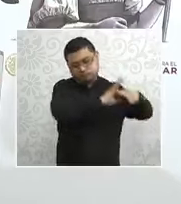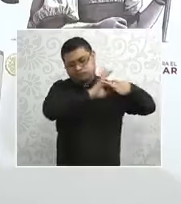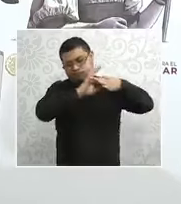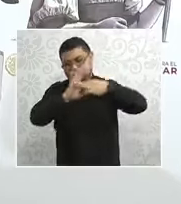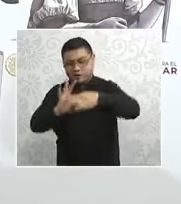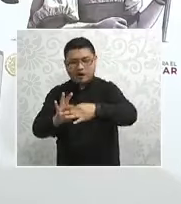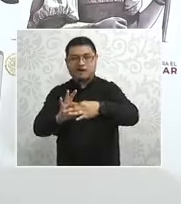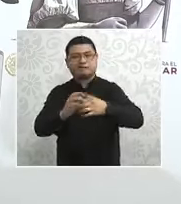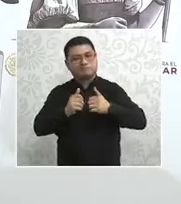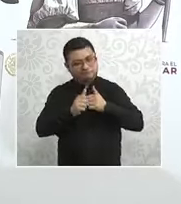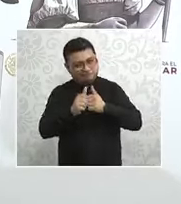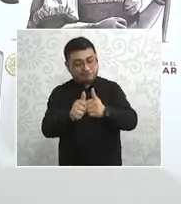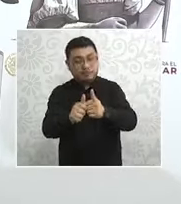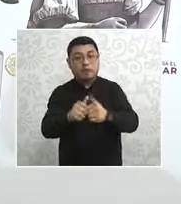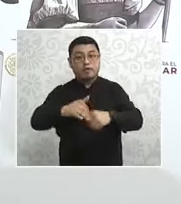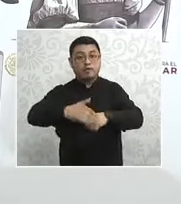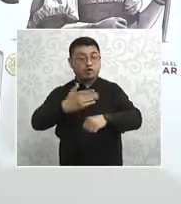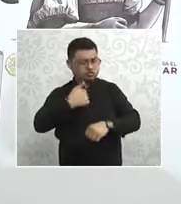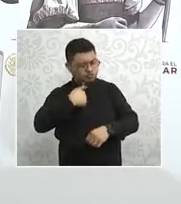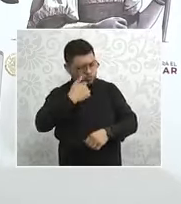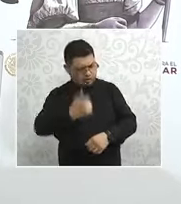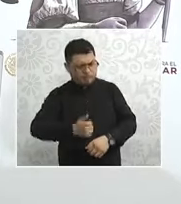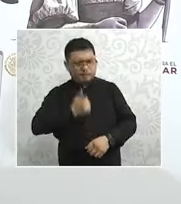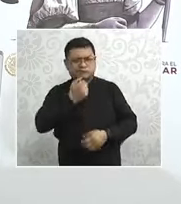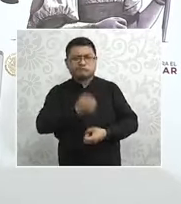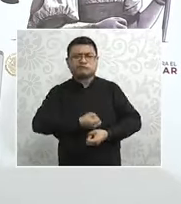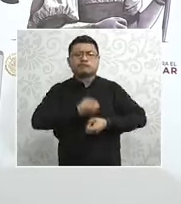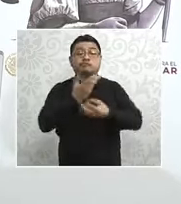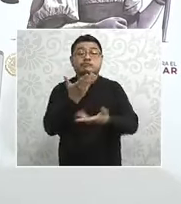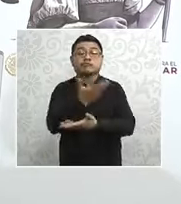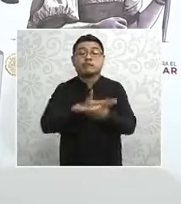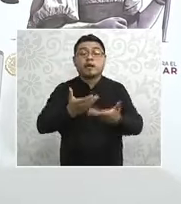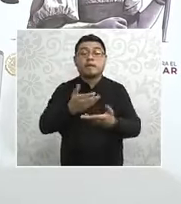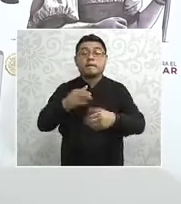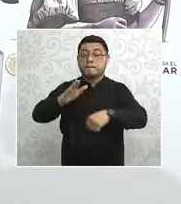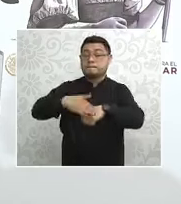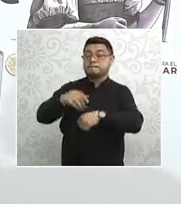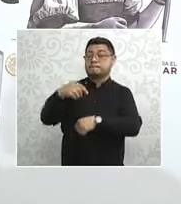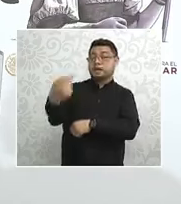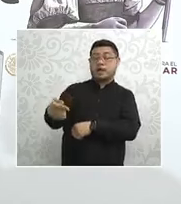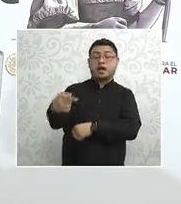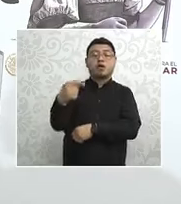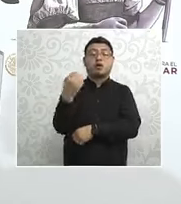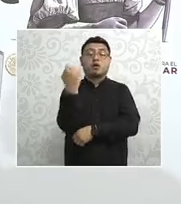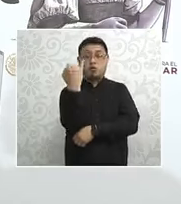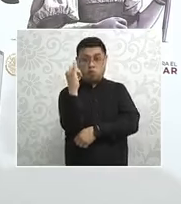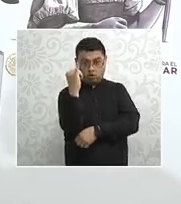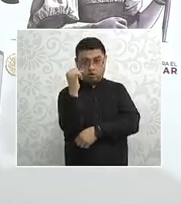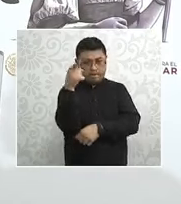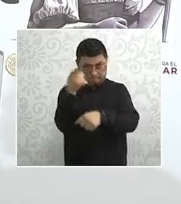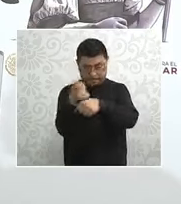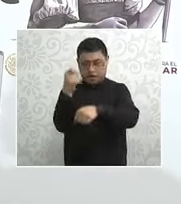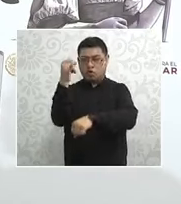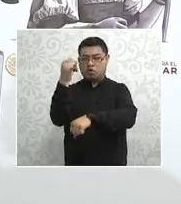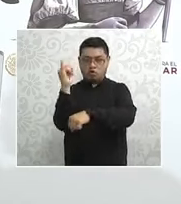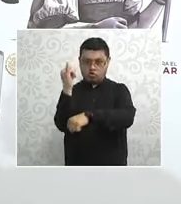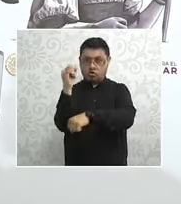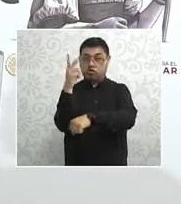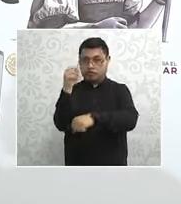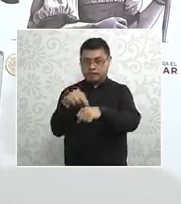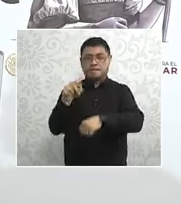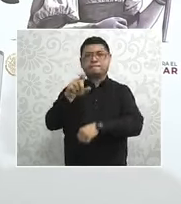aprovecho para decirles que el primero de junio del 2025 todo el pueblo